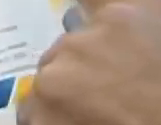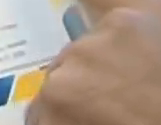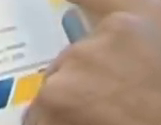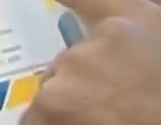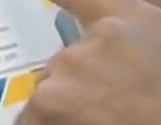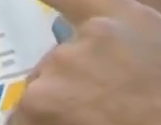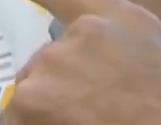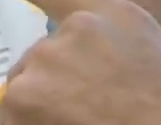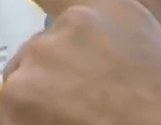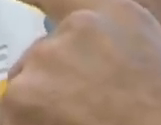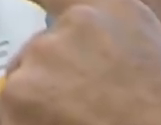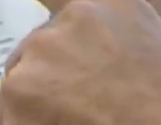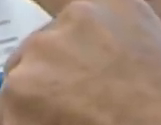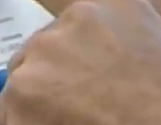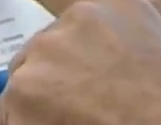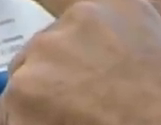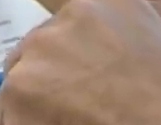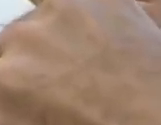Ecuador,